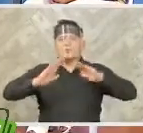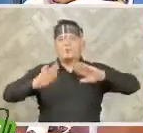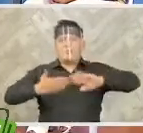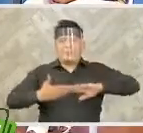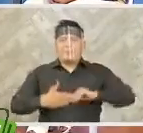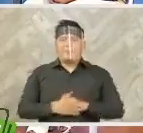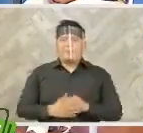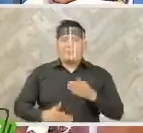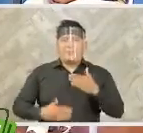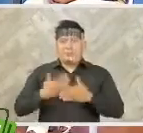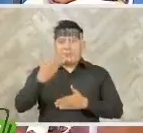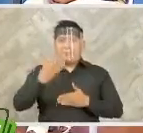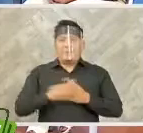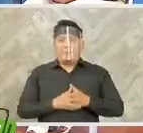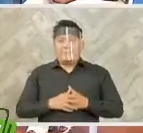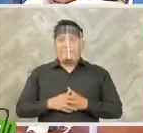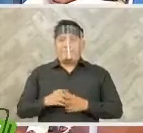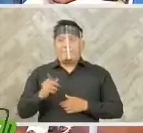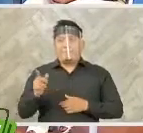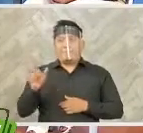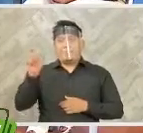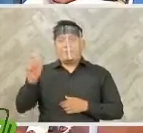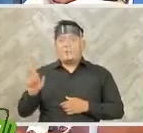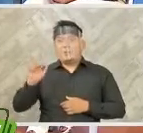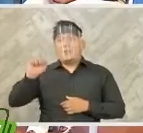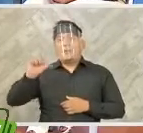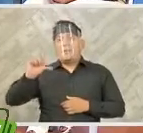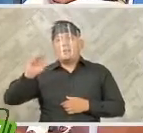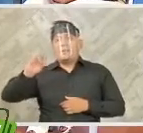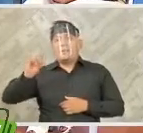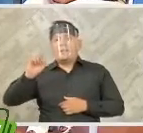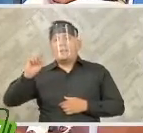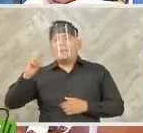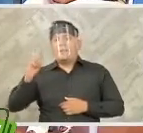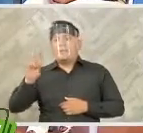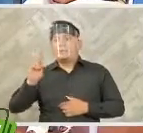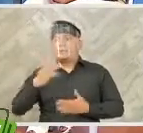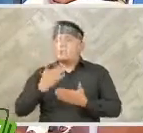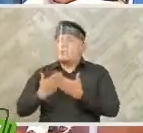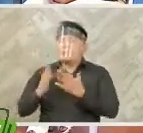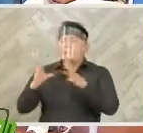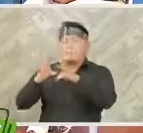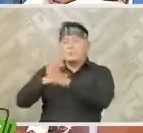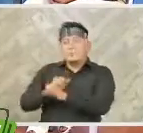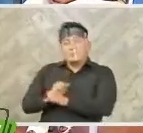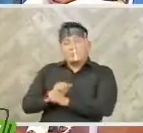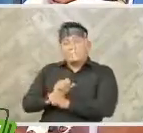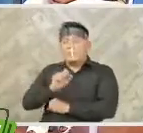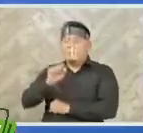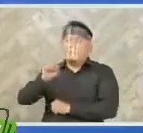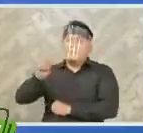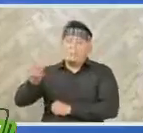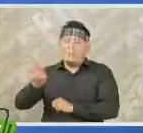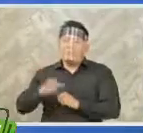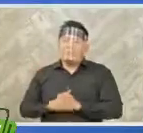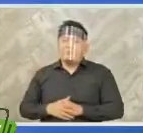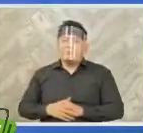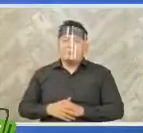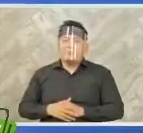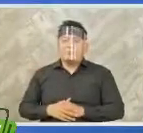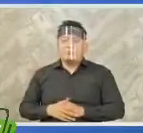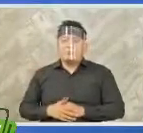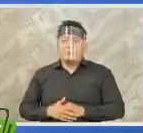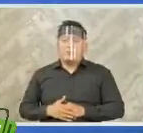Entonces empiezo contigo, Alejandro. Buenas noches nuevamente. Y yo creo que la primera pregunta que nos hacemos todos